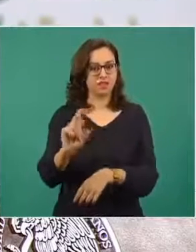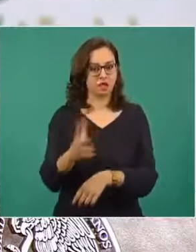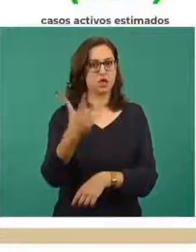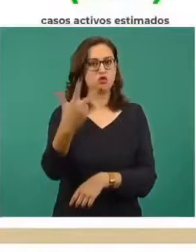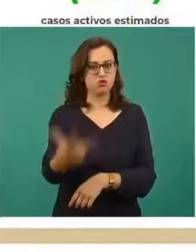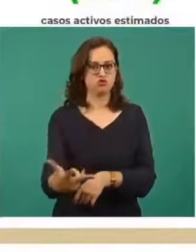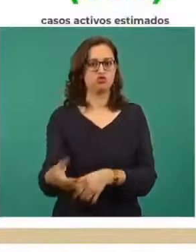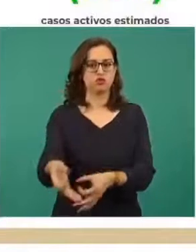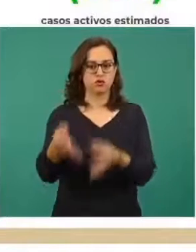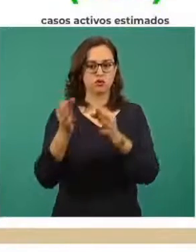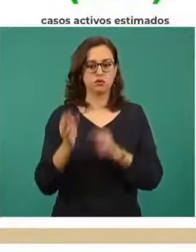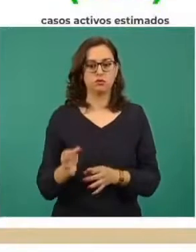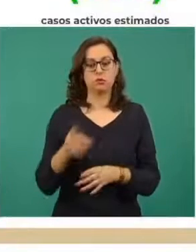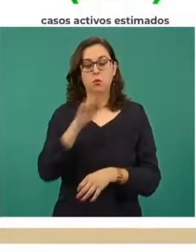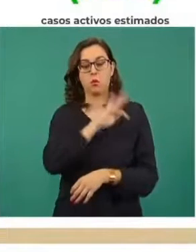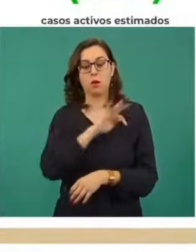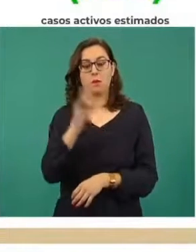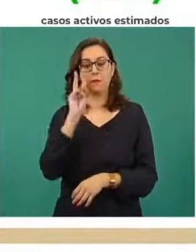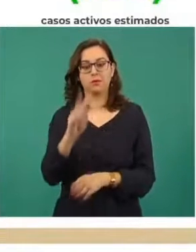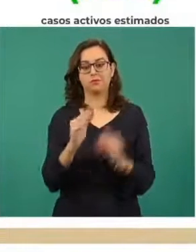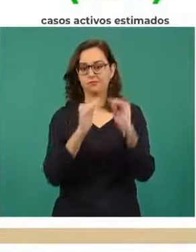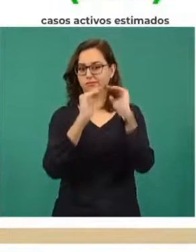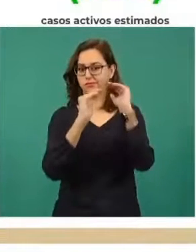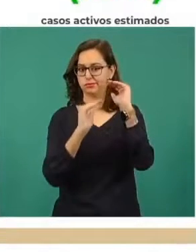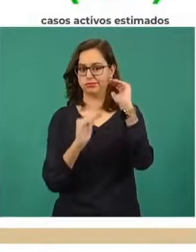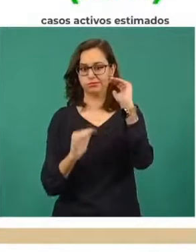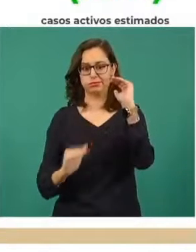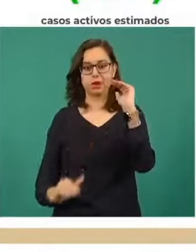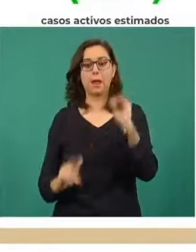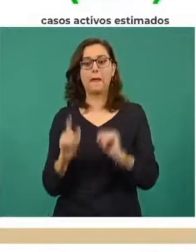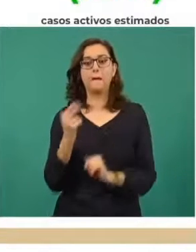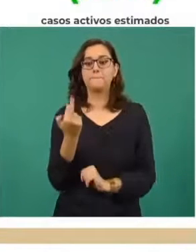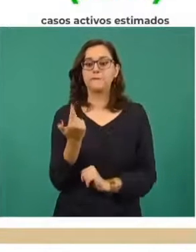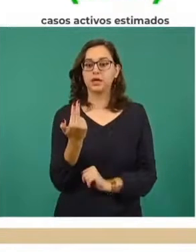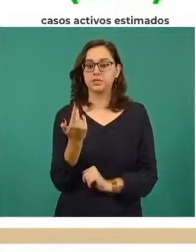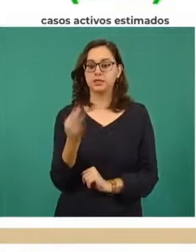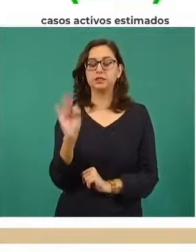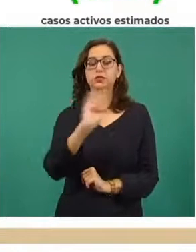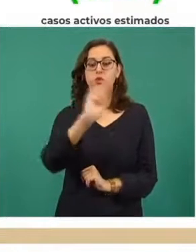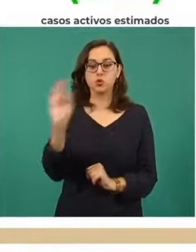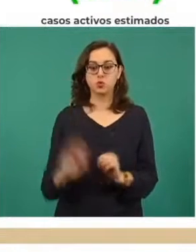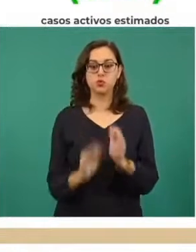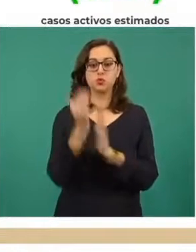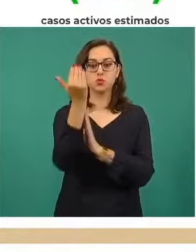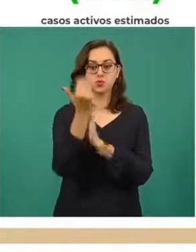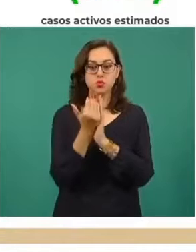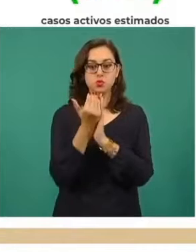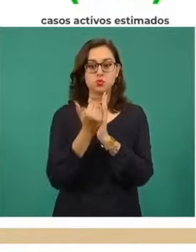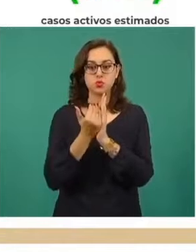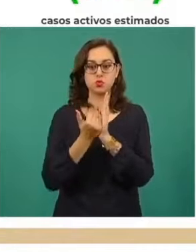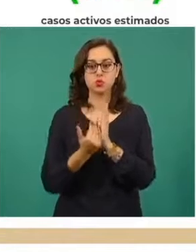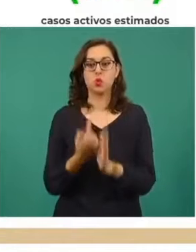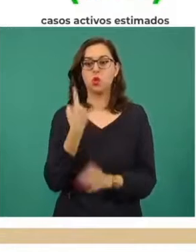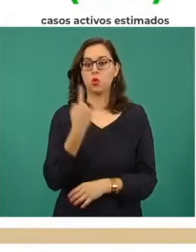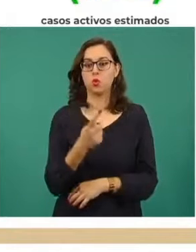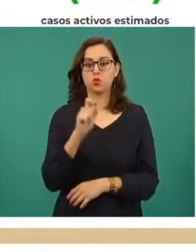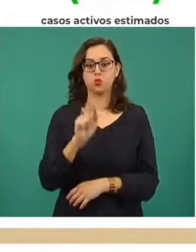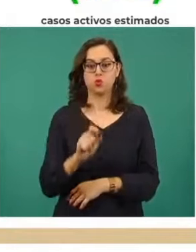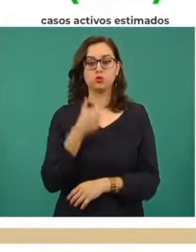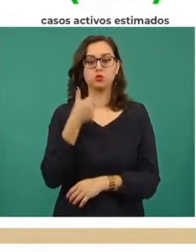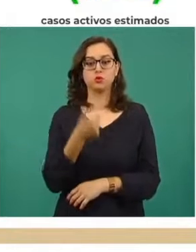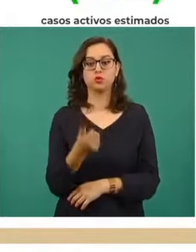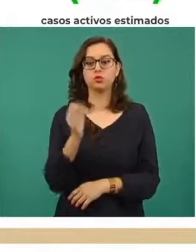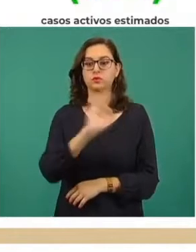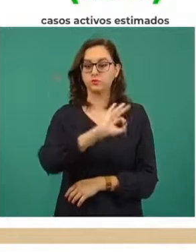reducción de 25 por ciento y la tendencia continúa. 1.6 por ciento de los casos